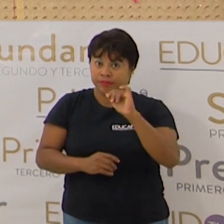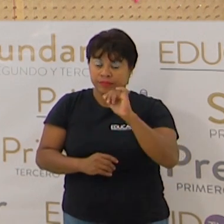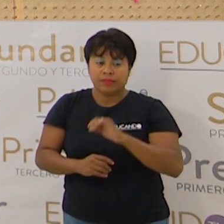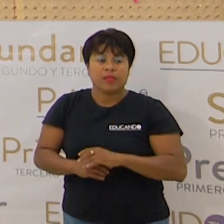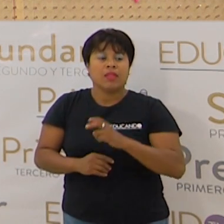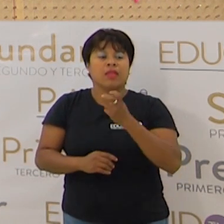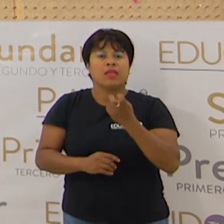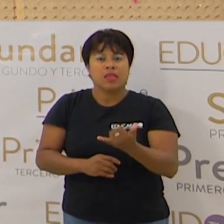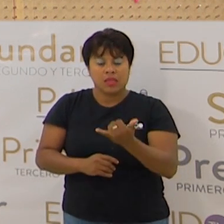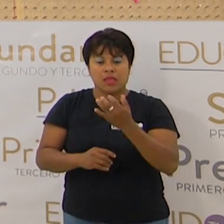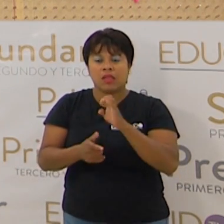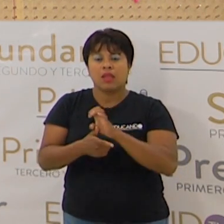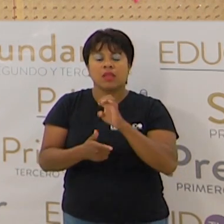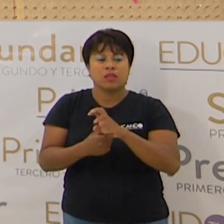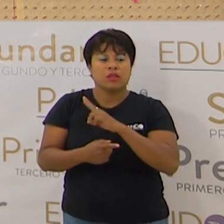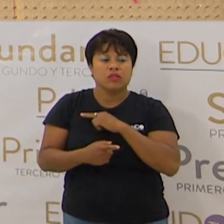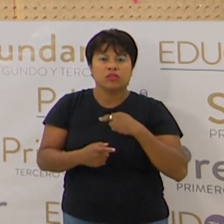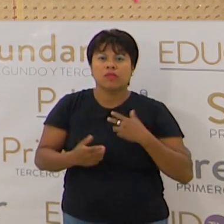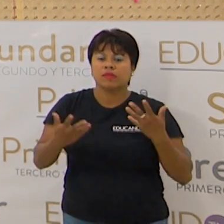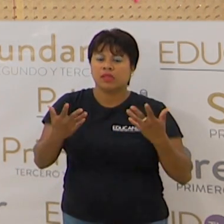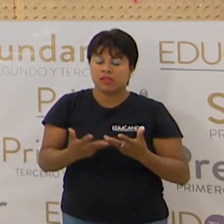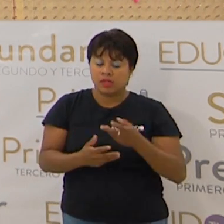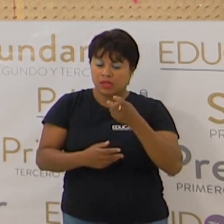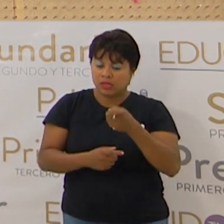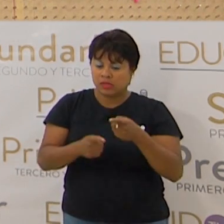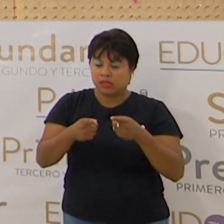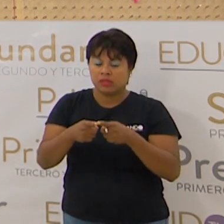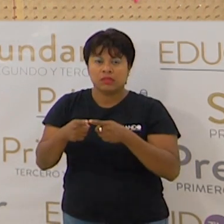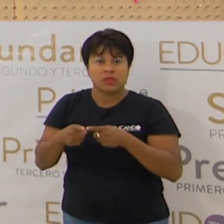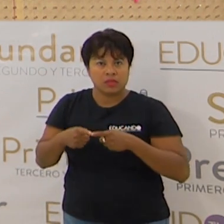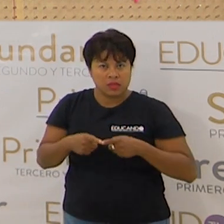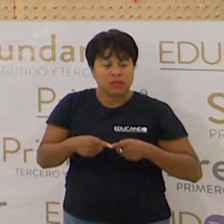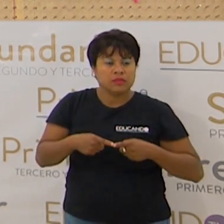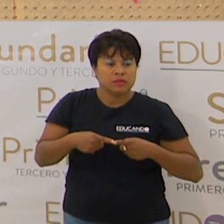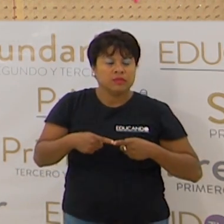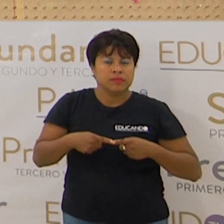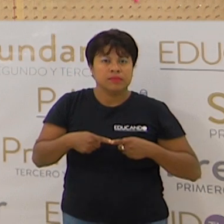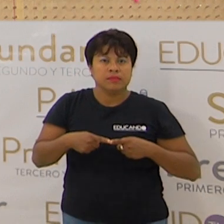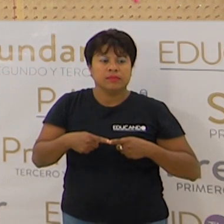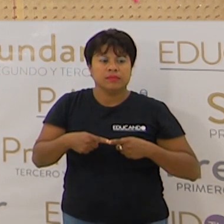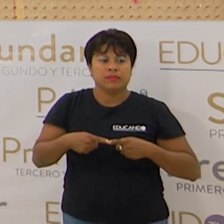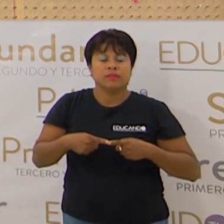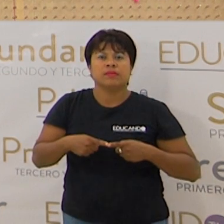¿Sí? Y entonces vamos a juntar los lados